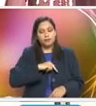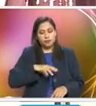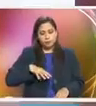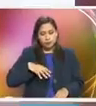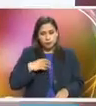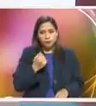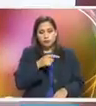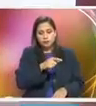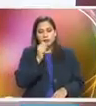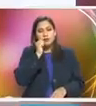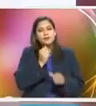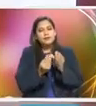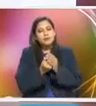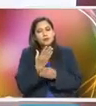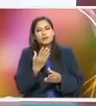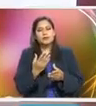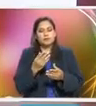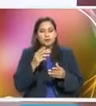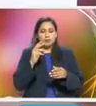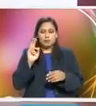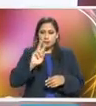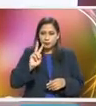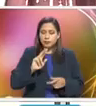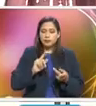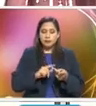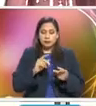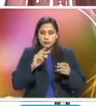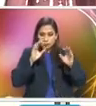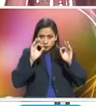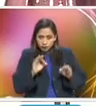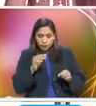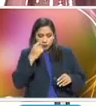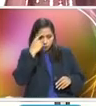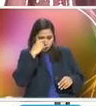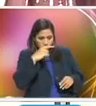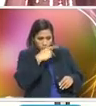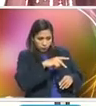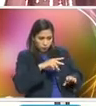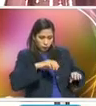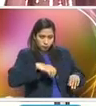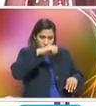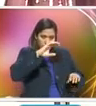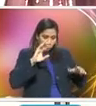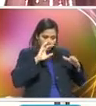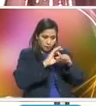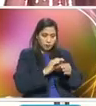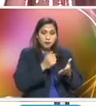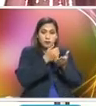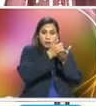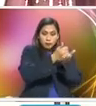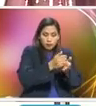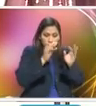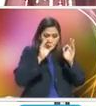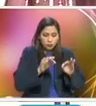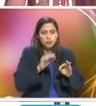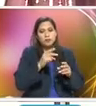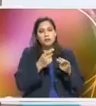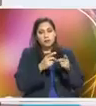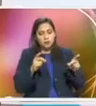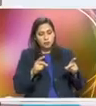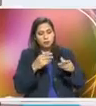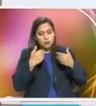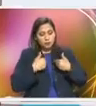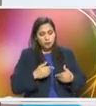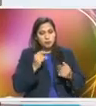sean frescos, que sean nutritivos, apropiados para su edad y sobre todo, que le ayuden al correcto desarrollo